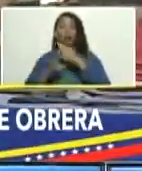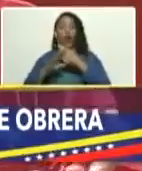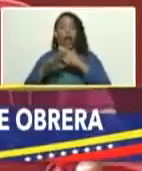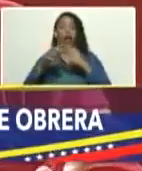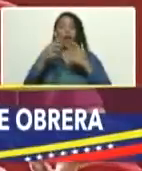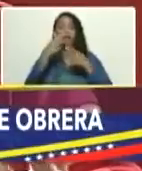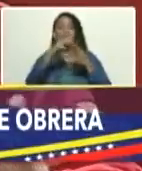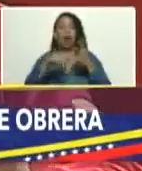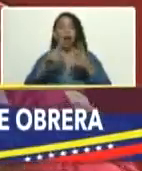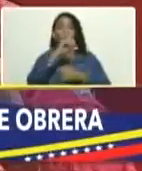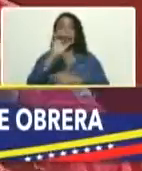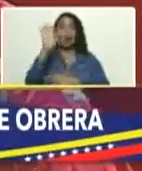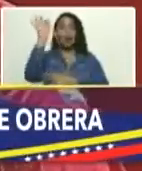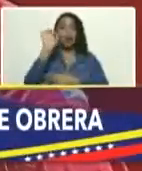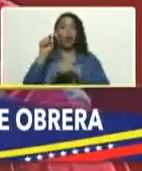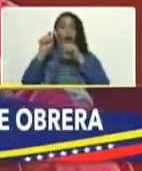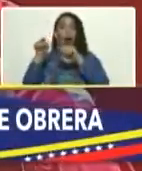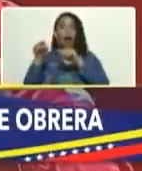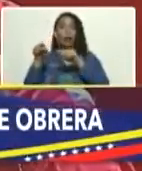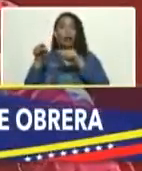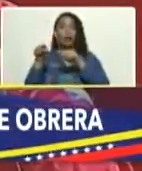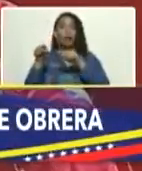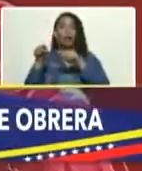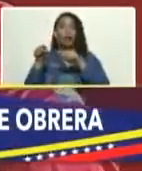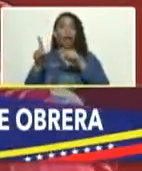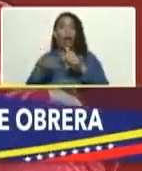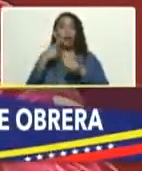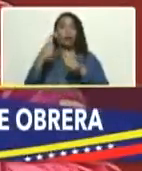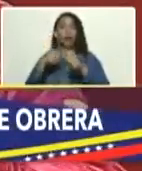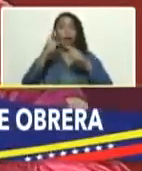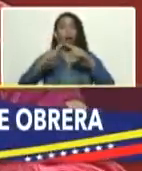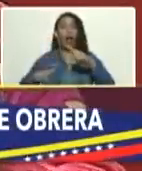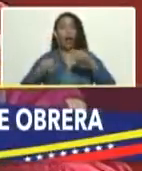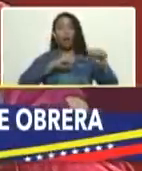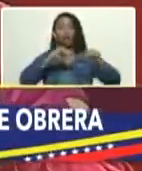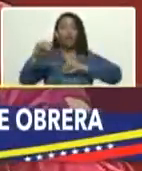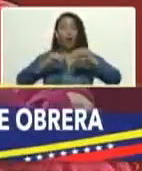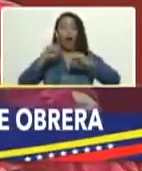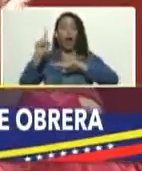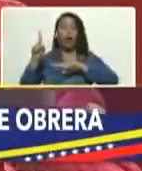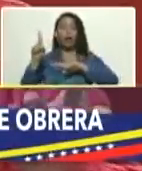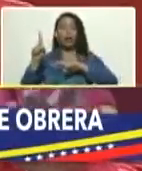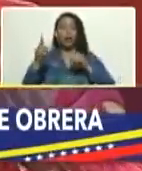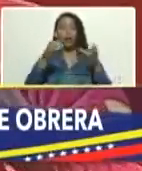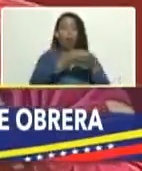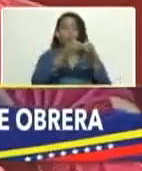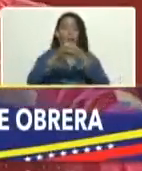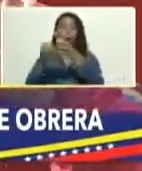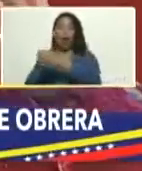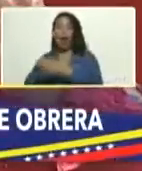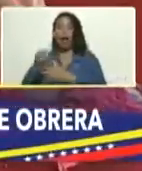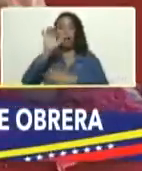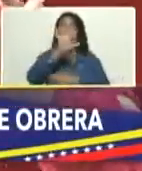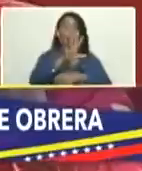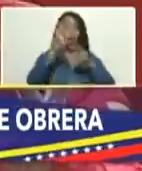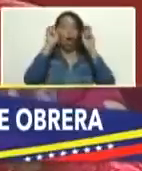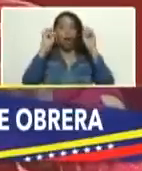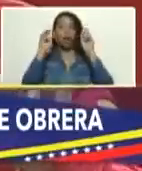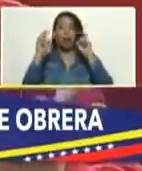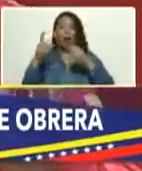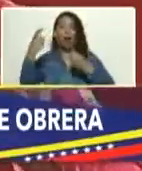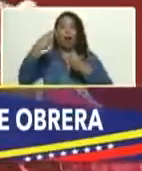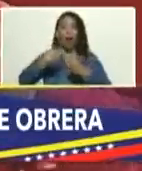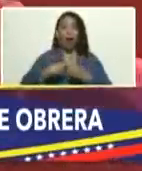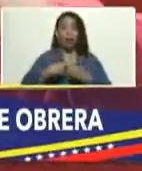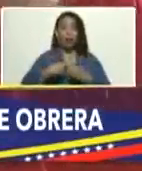prima 100% allí, que la principal energía que mueve ese complejo, sus 5 cadenas de fraccionamiento, que es